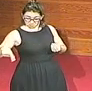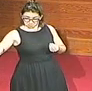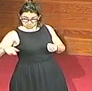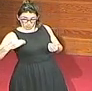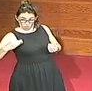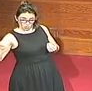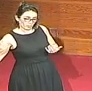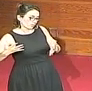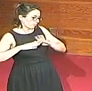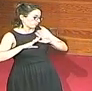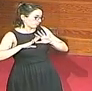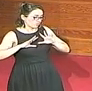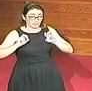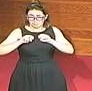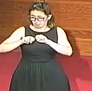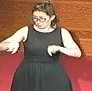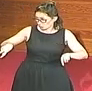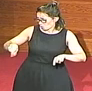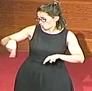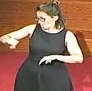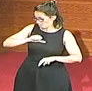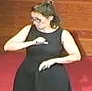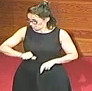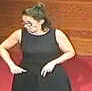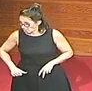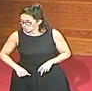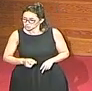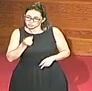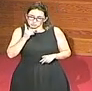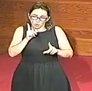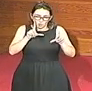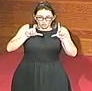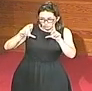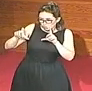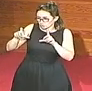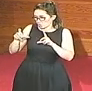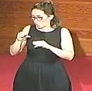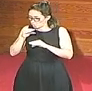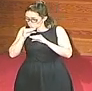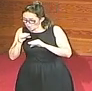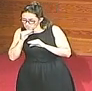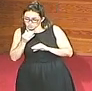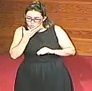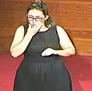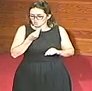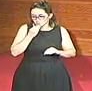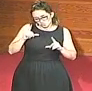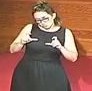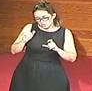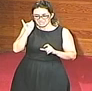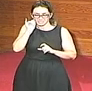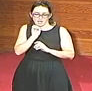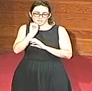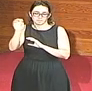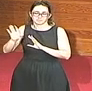vanos y solamente saben hacer fotos de bocadillos suculentos en Instagram. Eso no es así